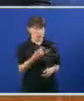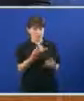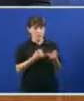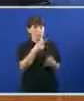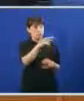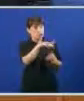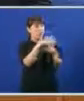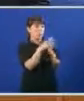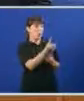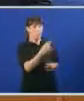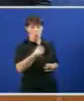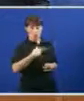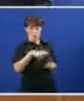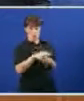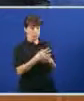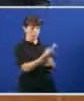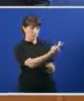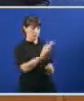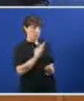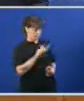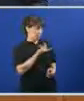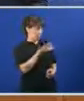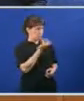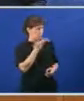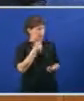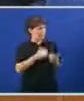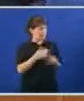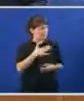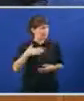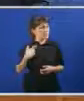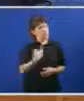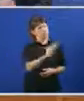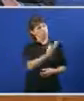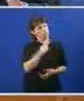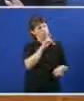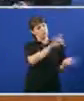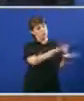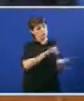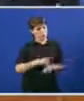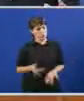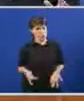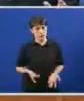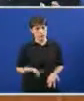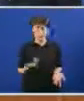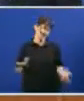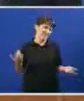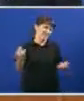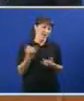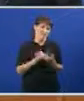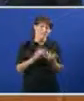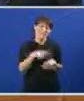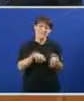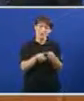situación e da miña situación, cando vostede considere oportuno. Consecuencia, non fagamos este tipo